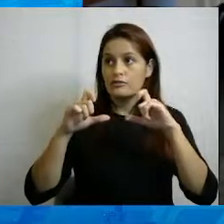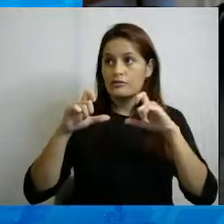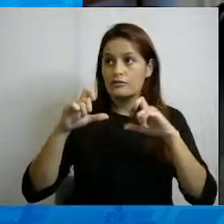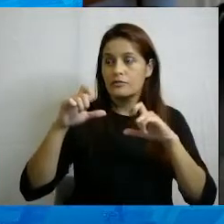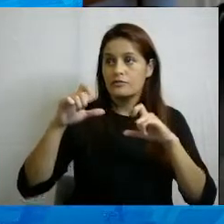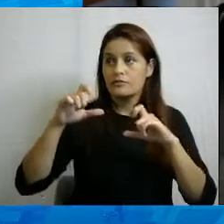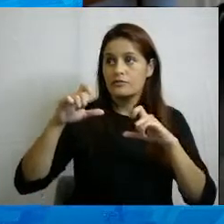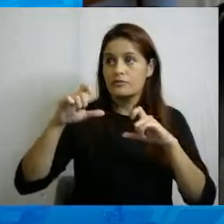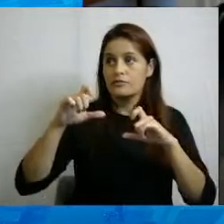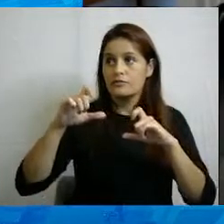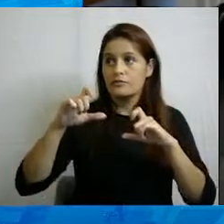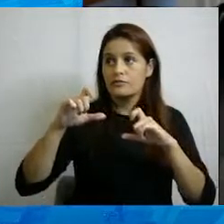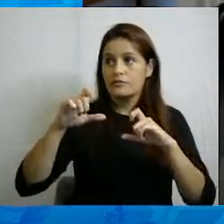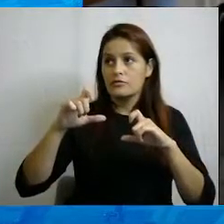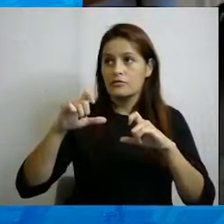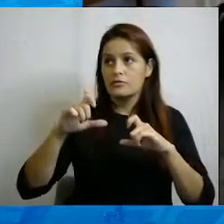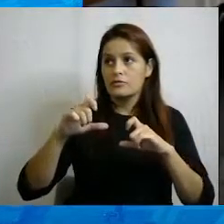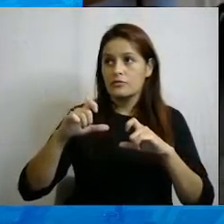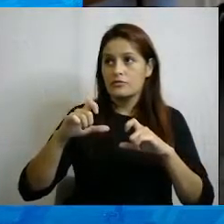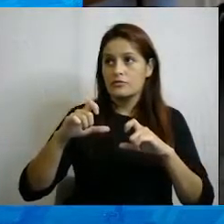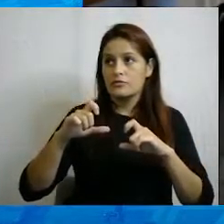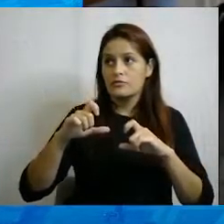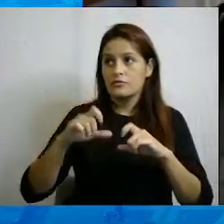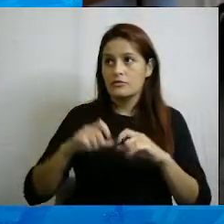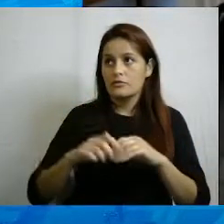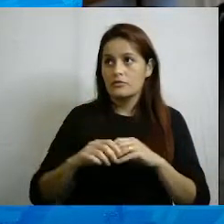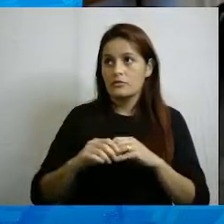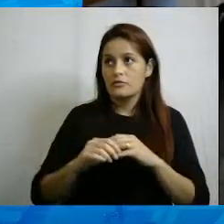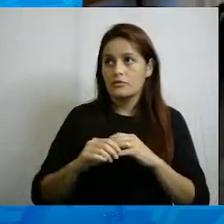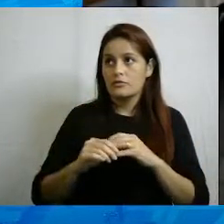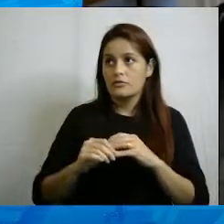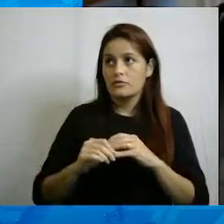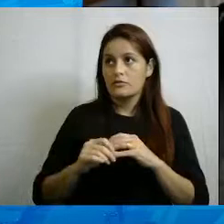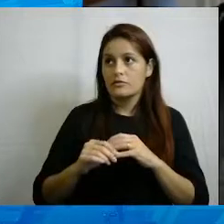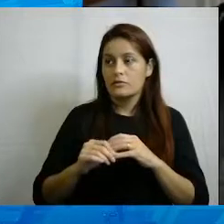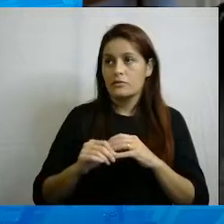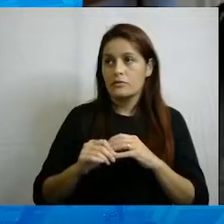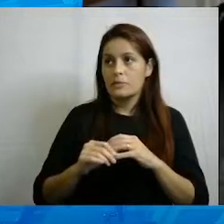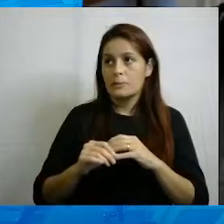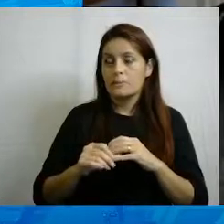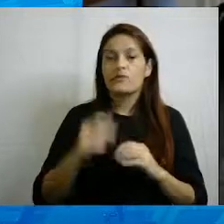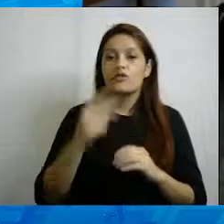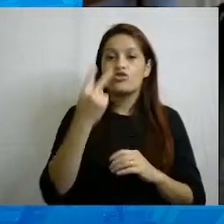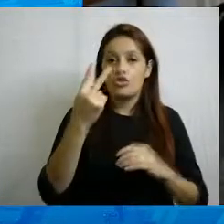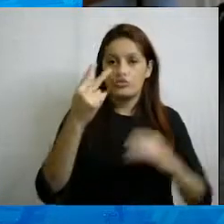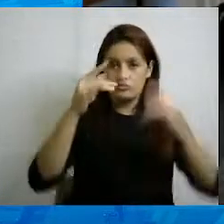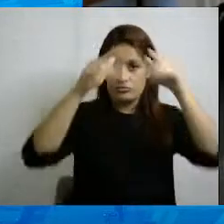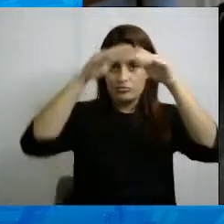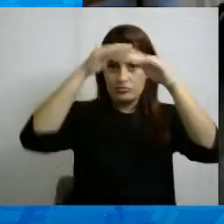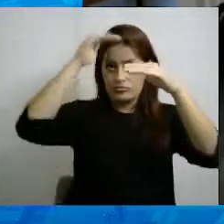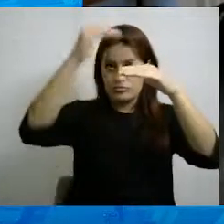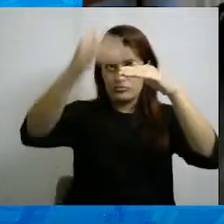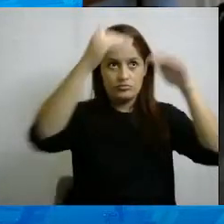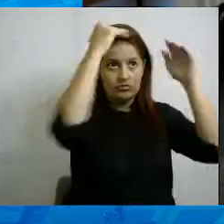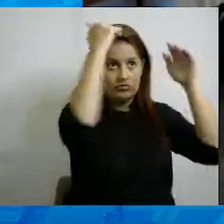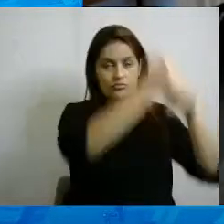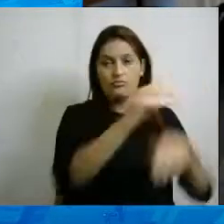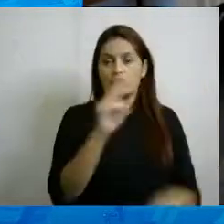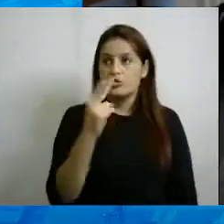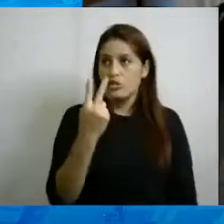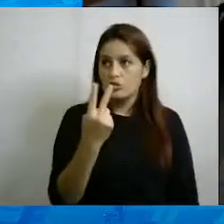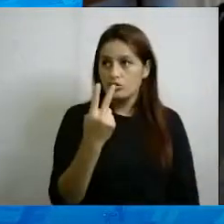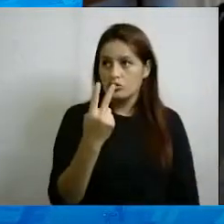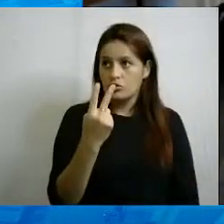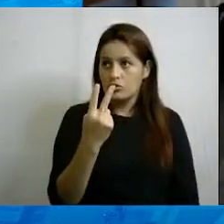arriba que yo tenía esos 2 tordos. ¿Por qué tengo esos tordos ahí? Porque mi esposo vino a hablar con